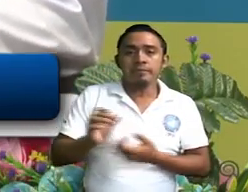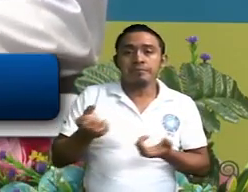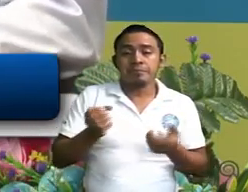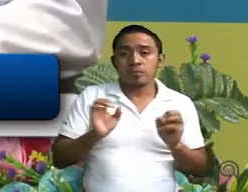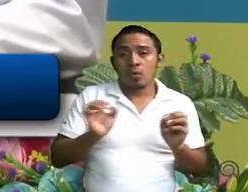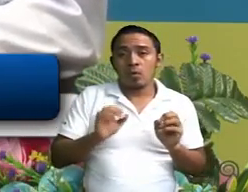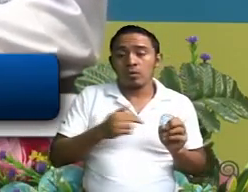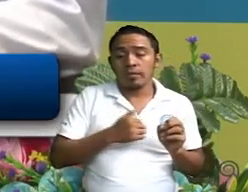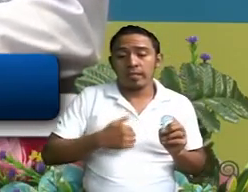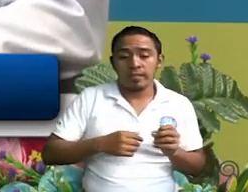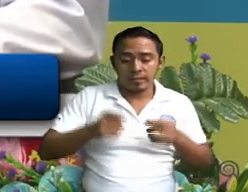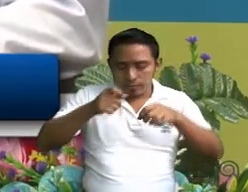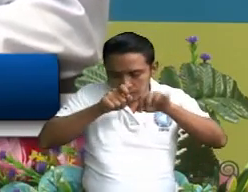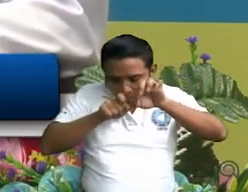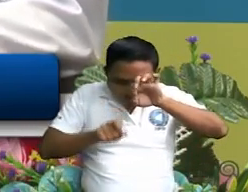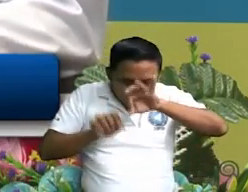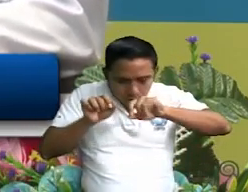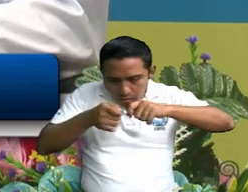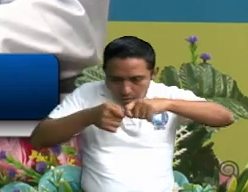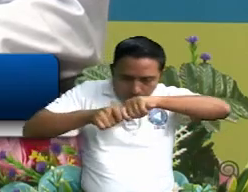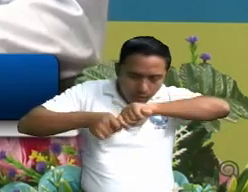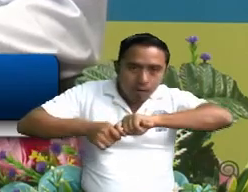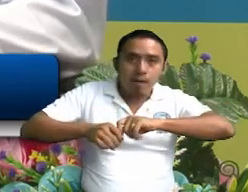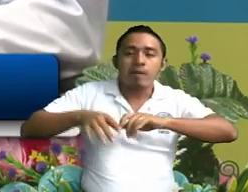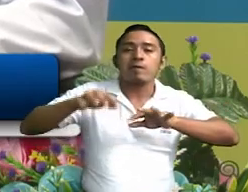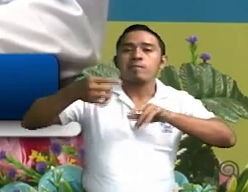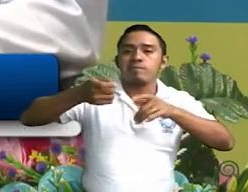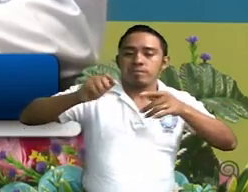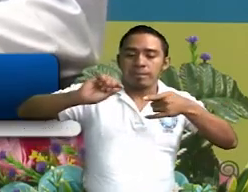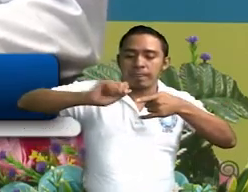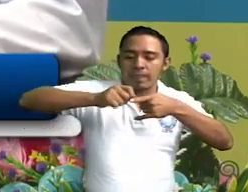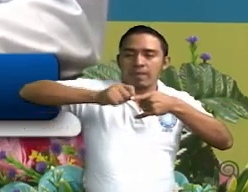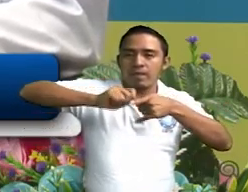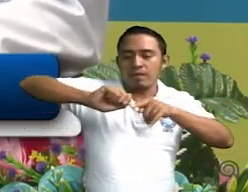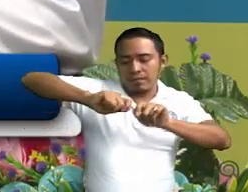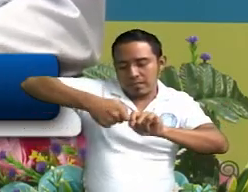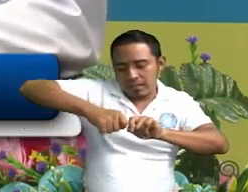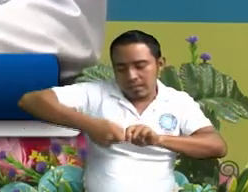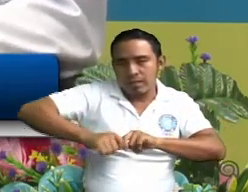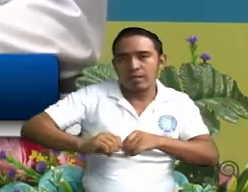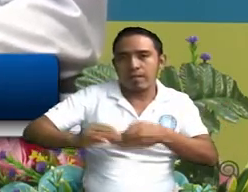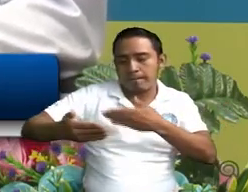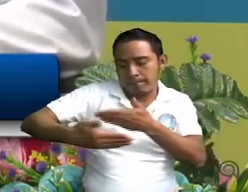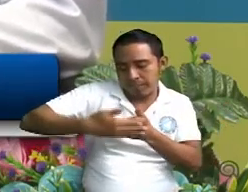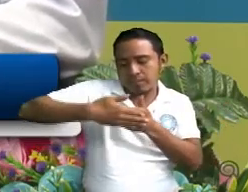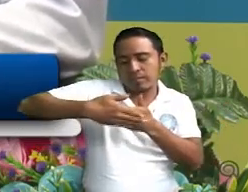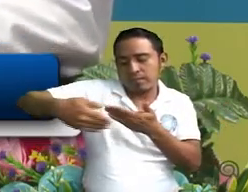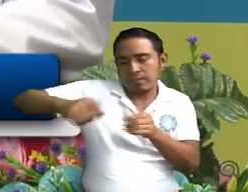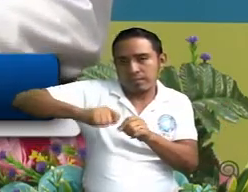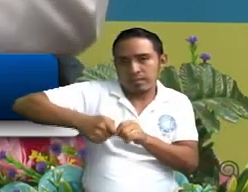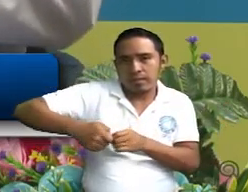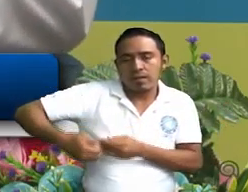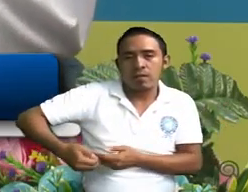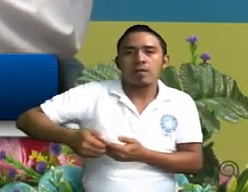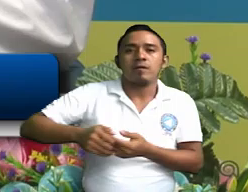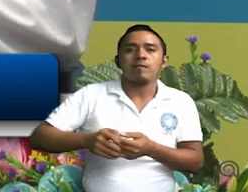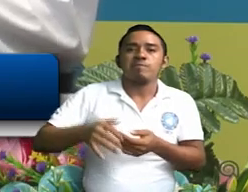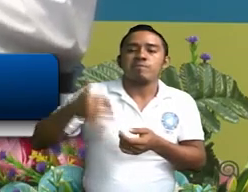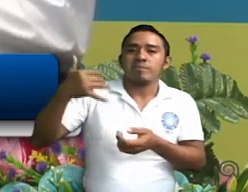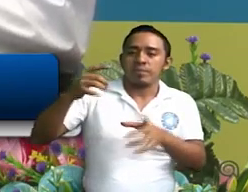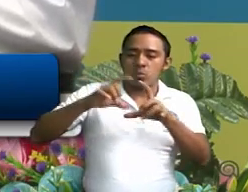de las partes afectadas con la utilización de tornillos, de clavos, de placa, incluso también para tratar